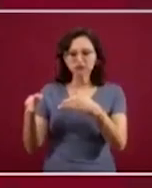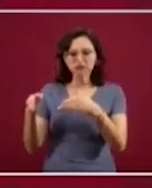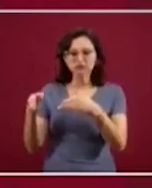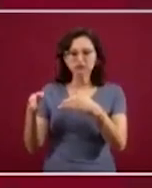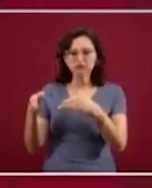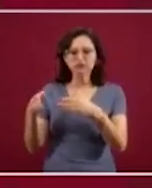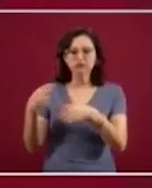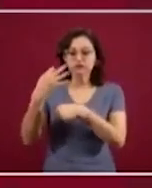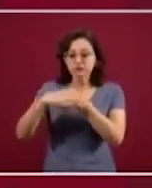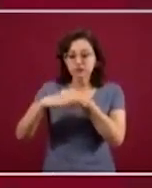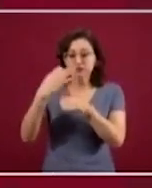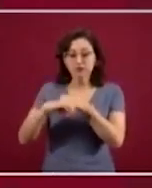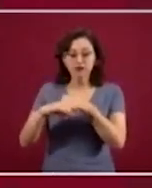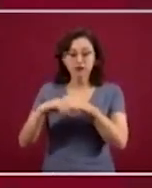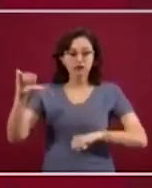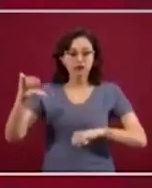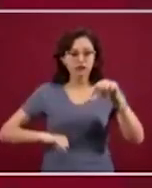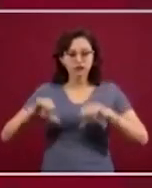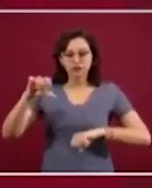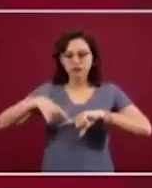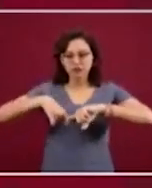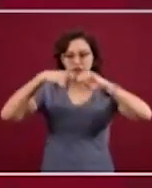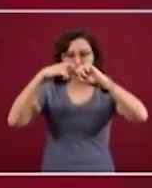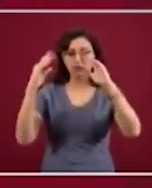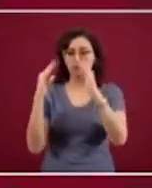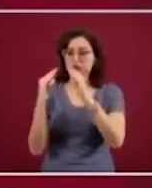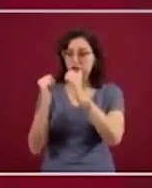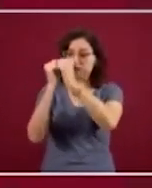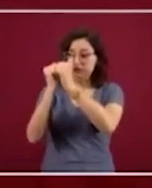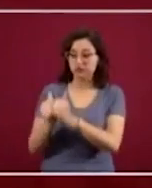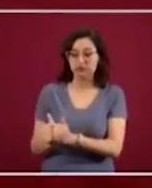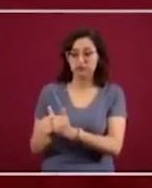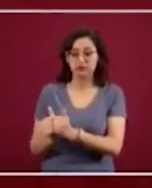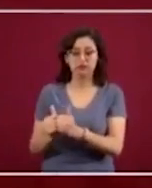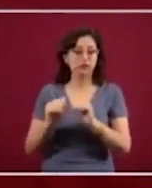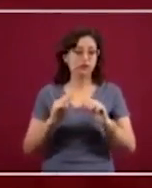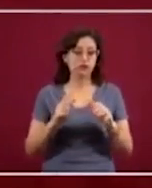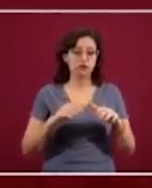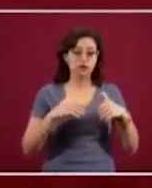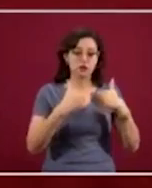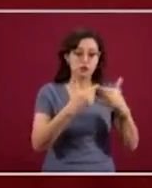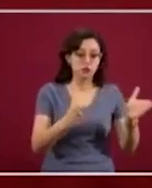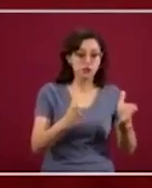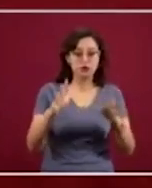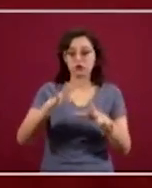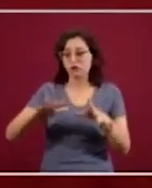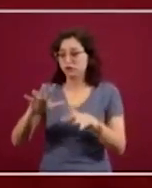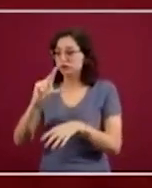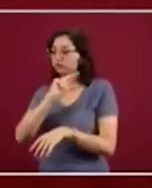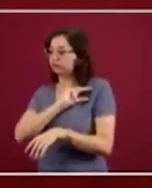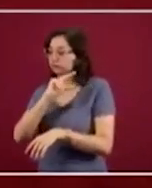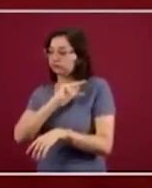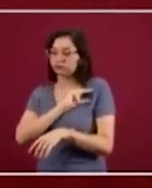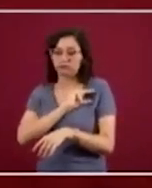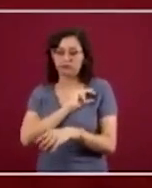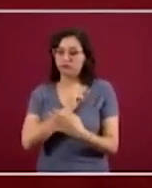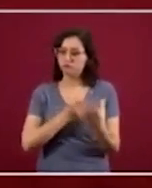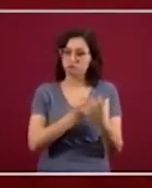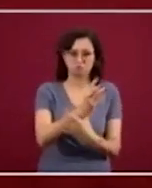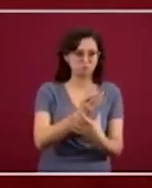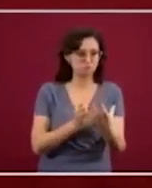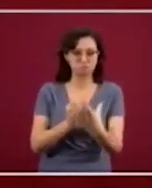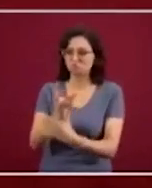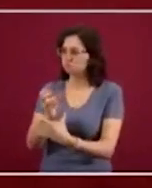temporalmente suspender la actividad laboral en todos los sectores público social y privado porque eso lo que va a resultar